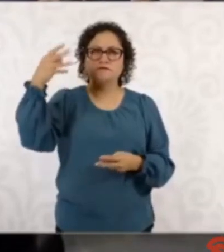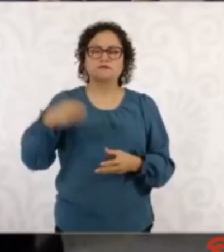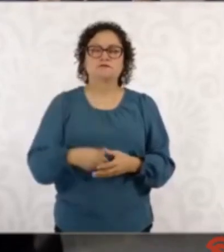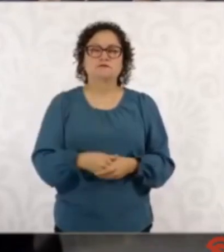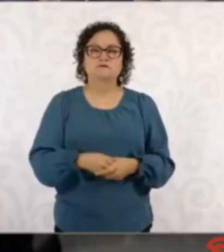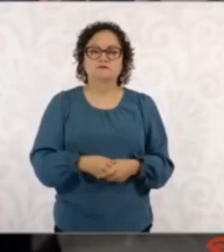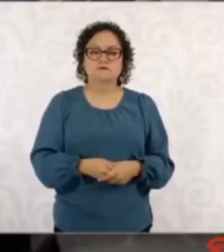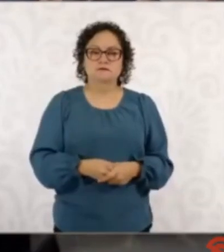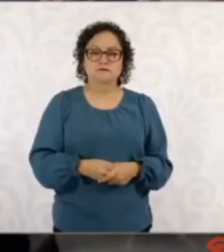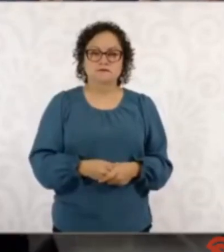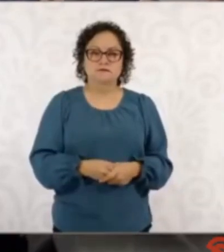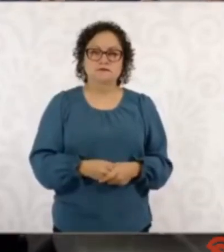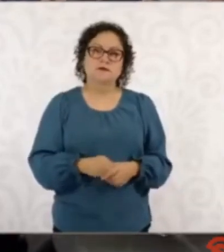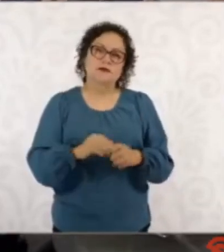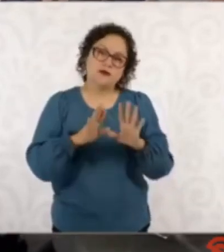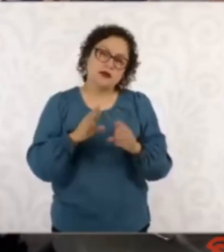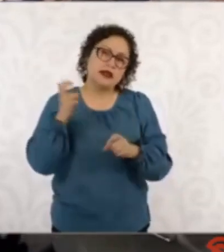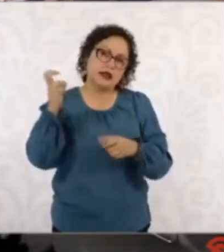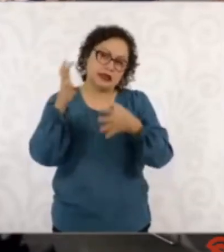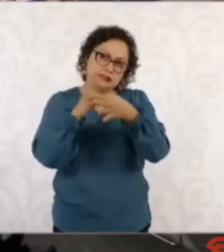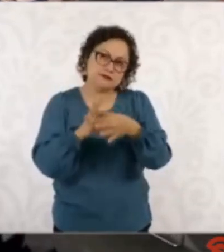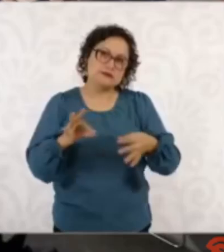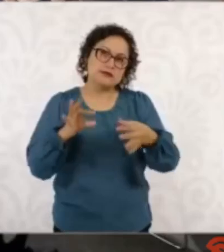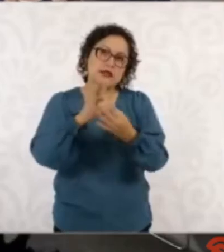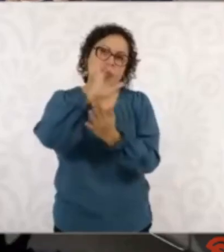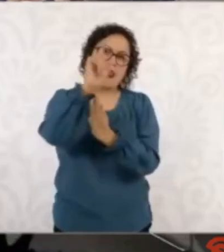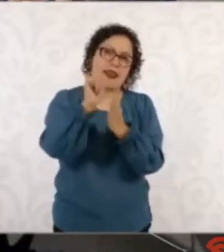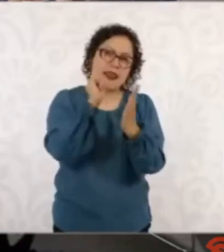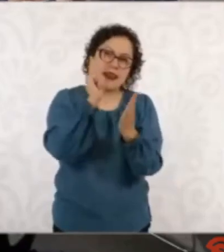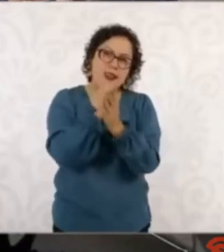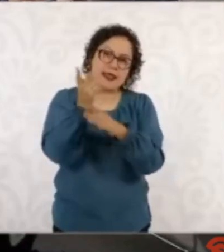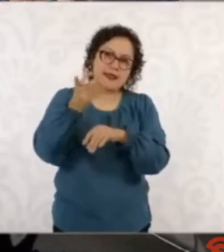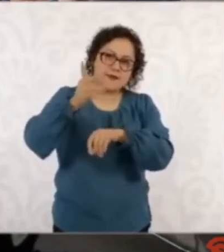Bueno, ese es el sustento jurídico.